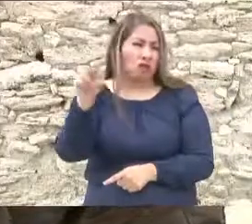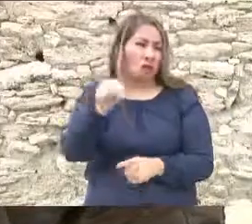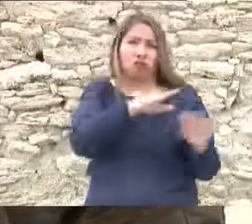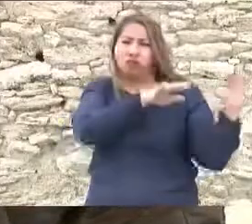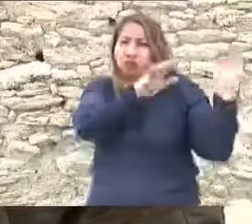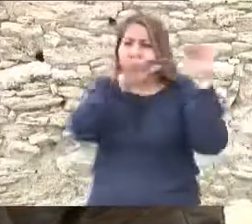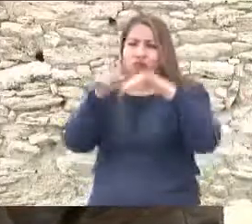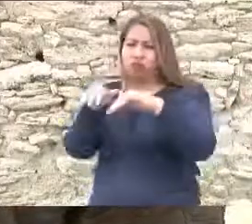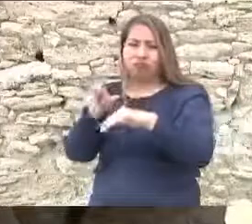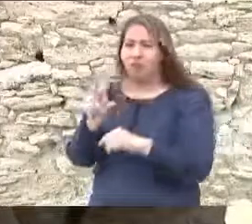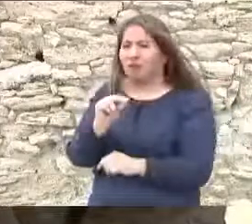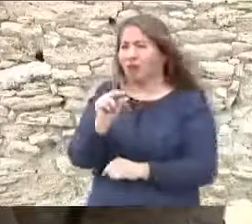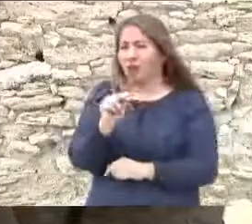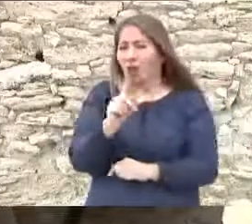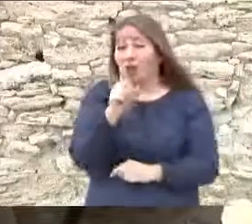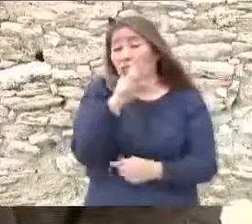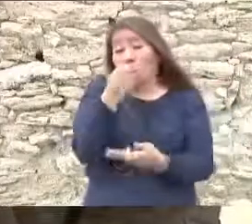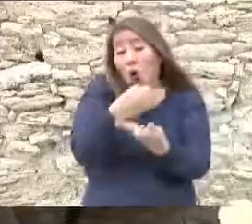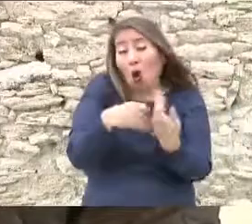y